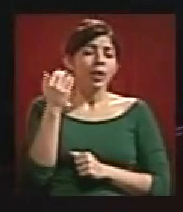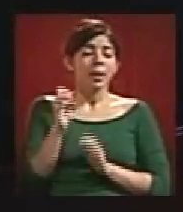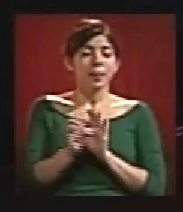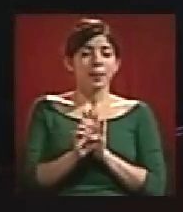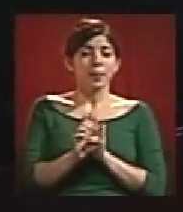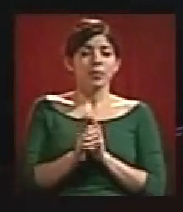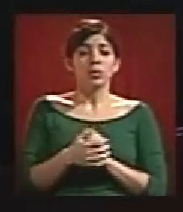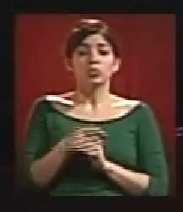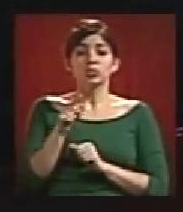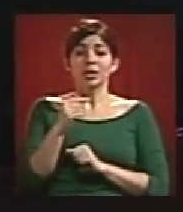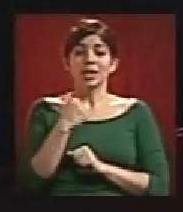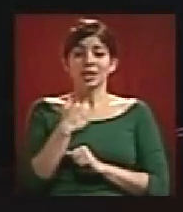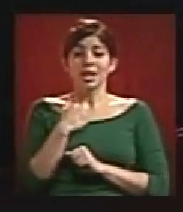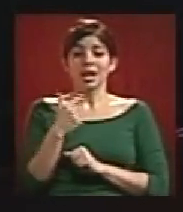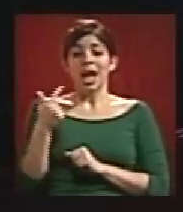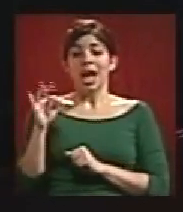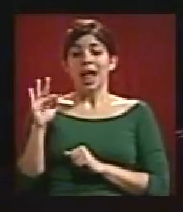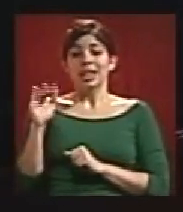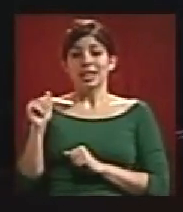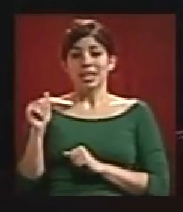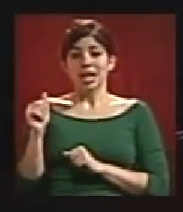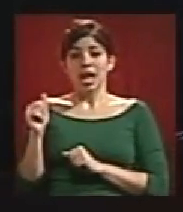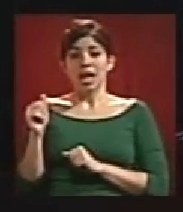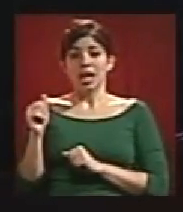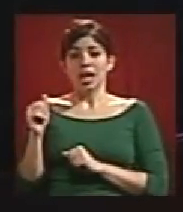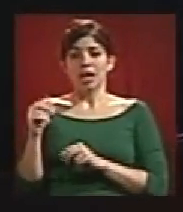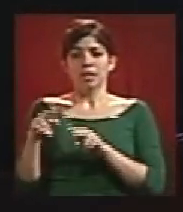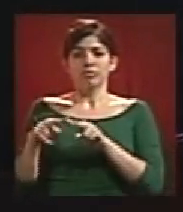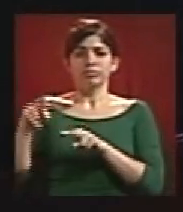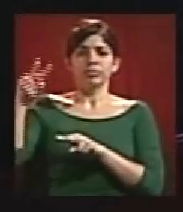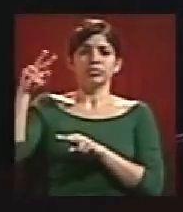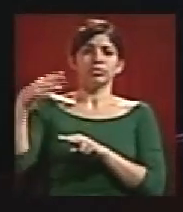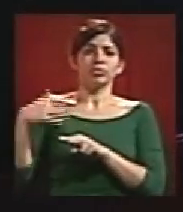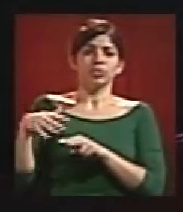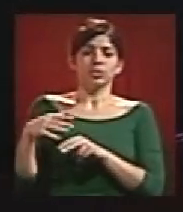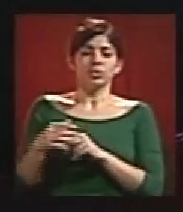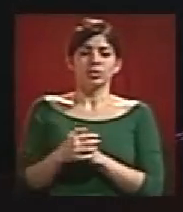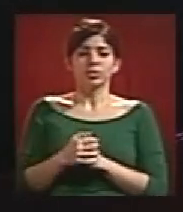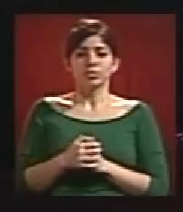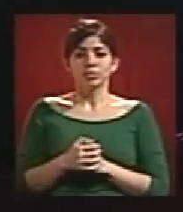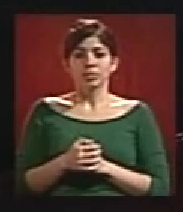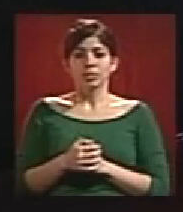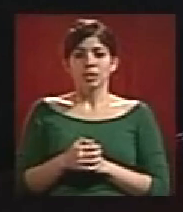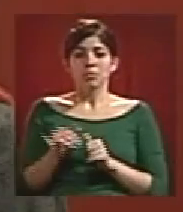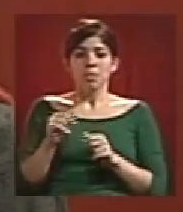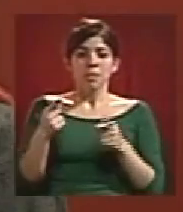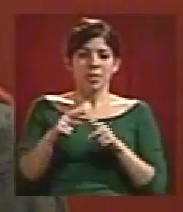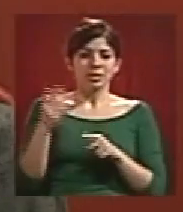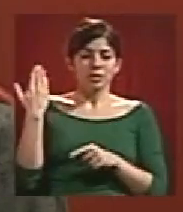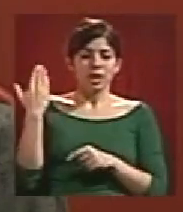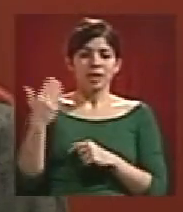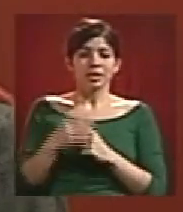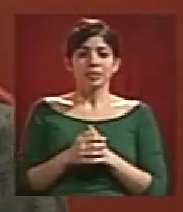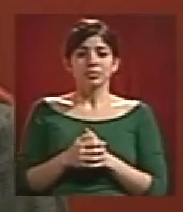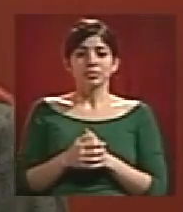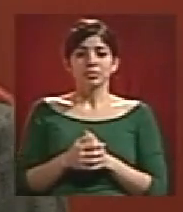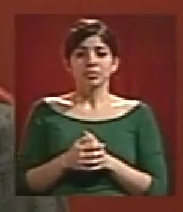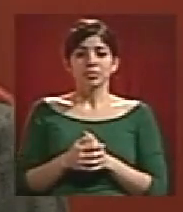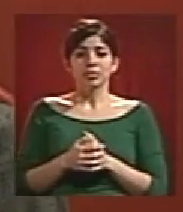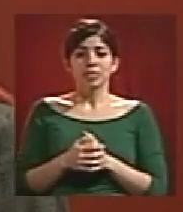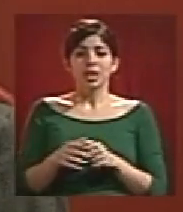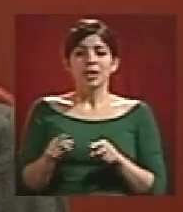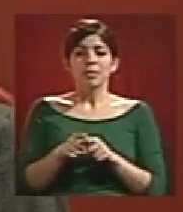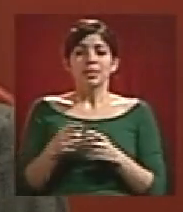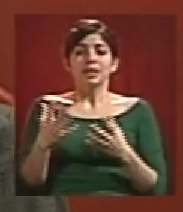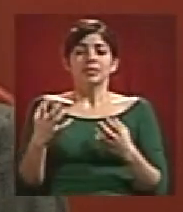tienes una garantía sobrevaluada, como les pasó a los americanos, y tras de eso generas un afán